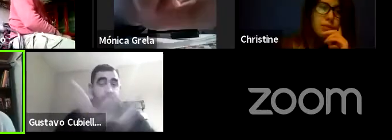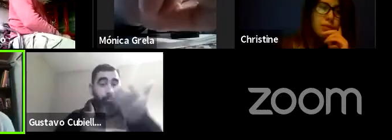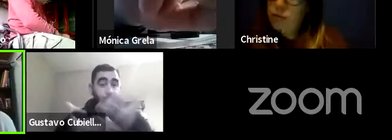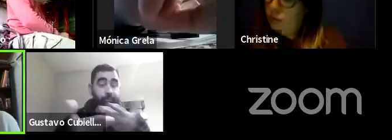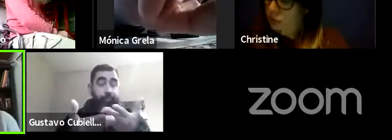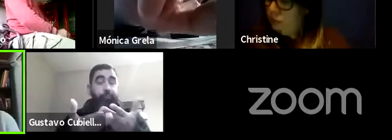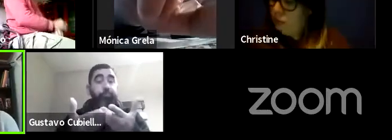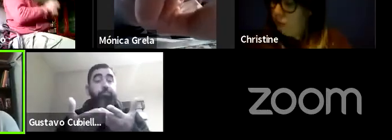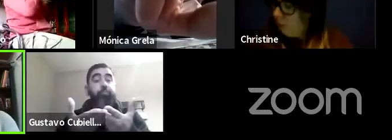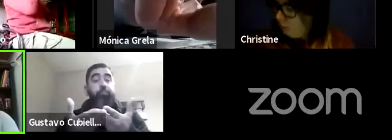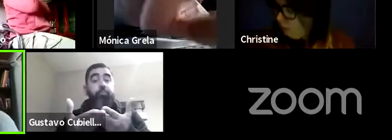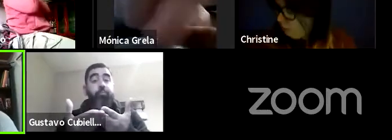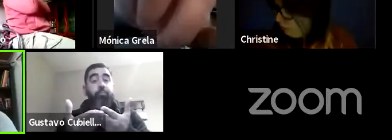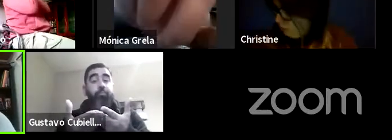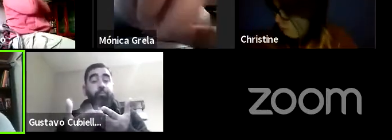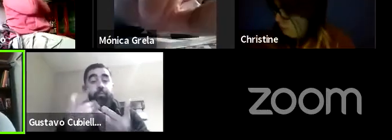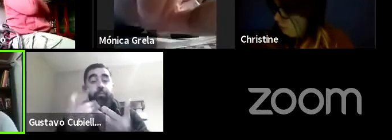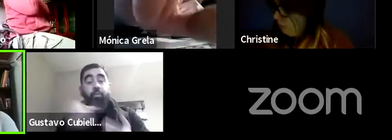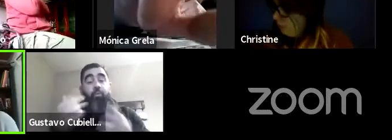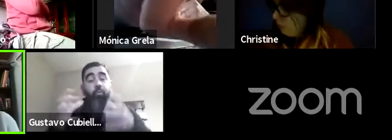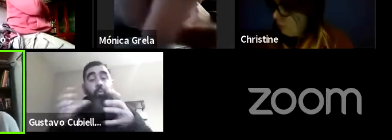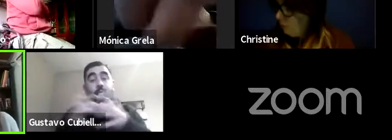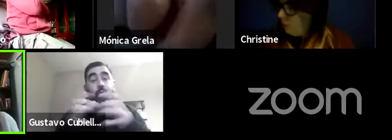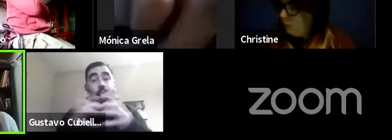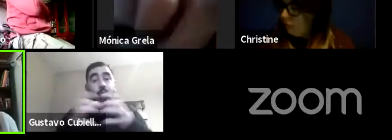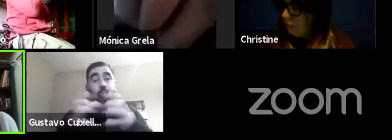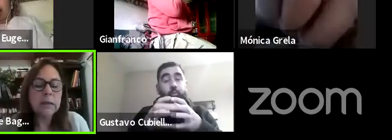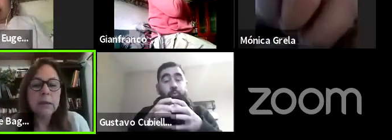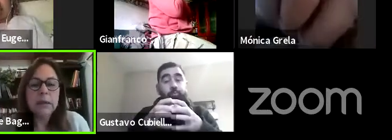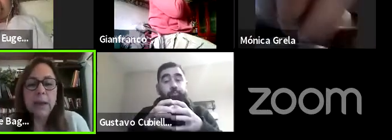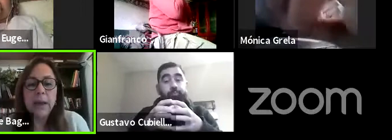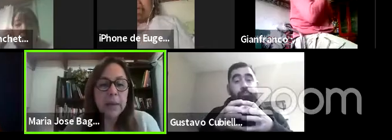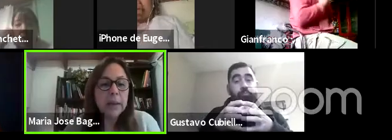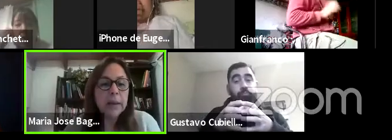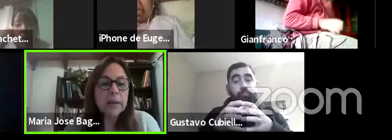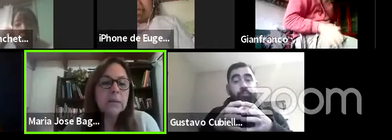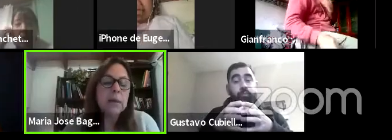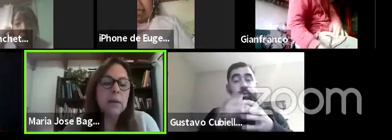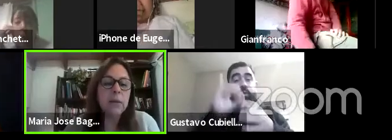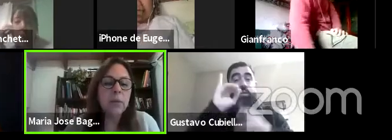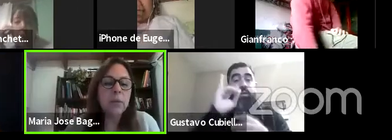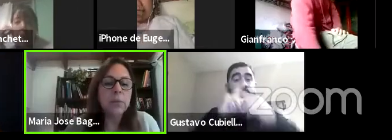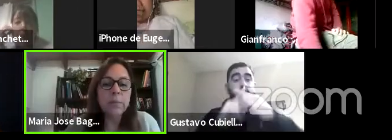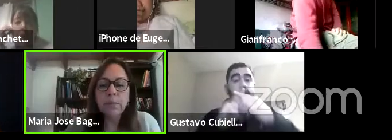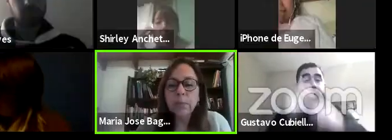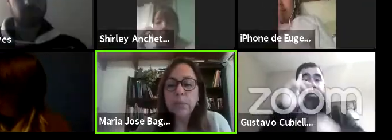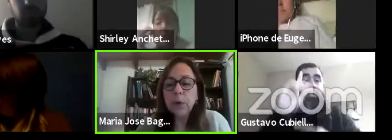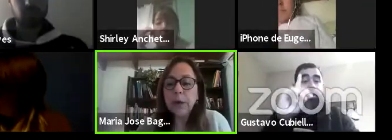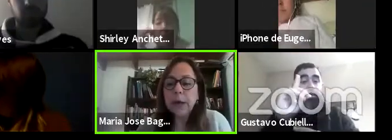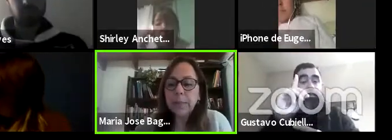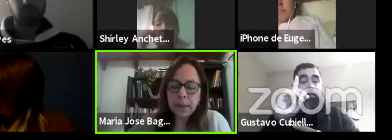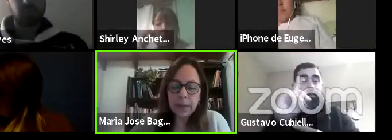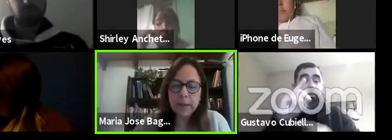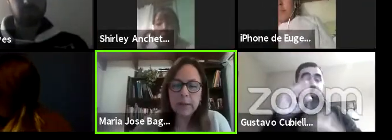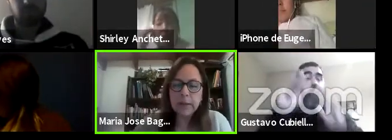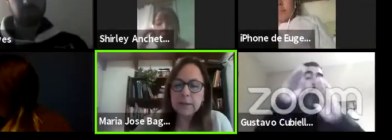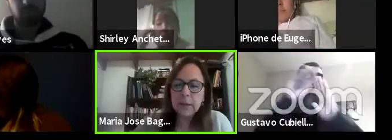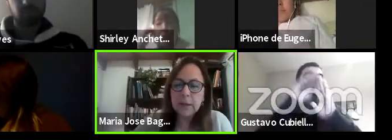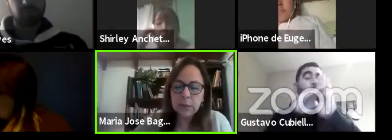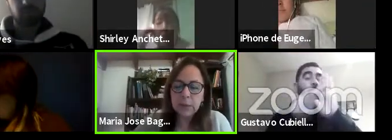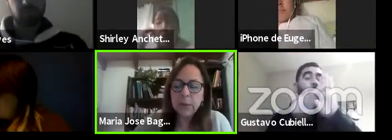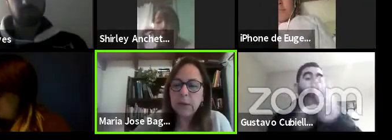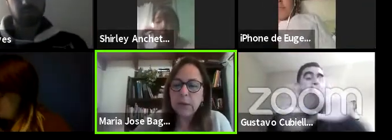entre nuestro grupo de I+D, que es un programa